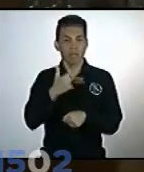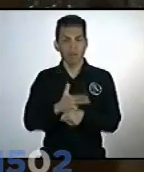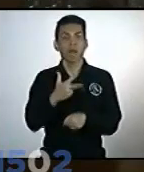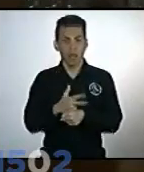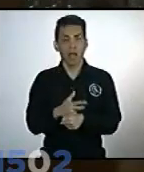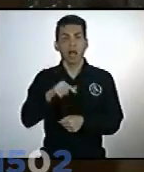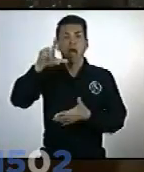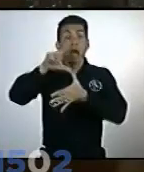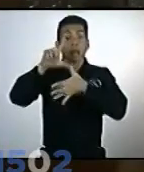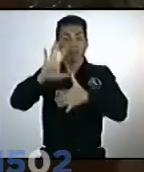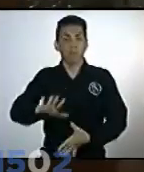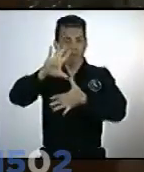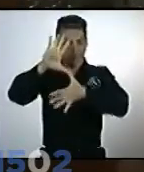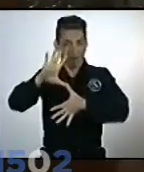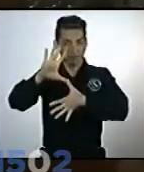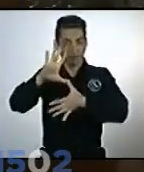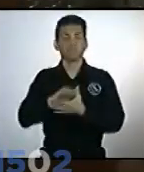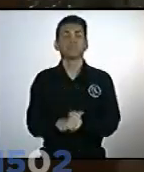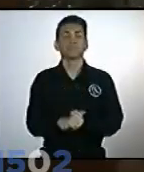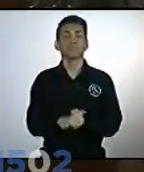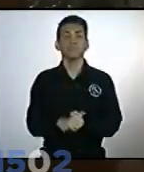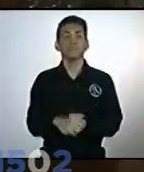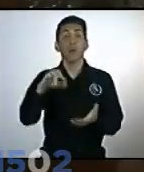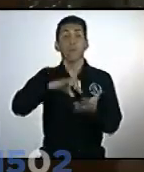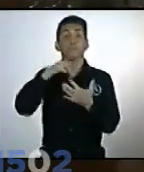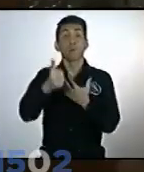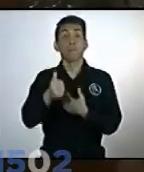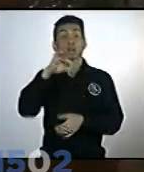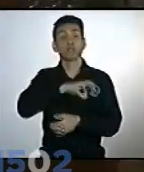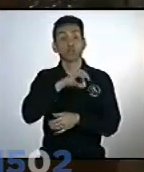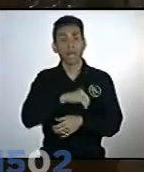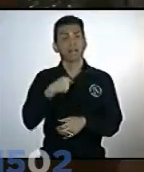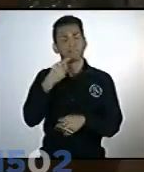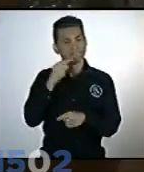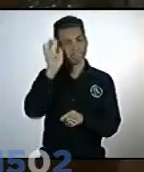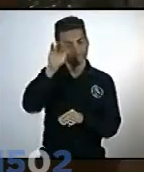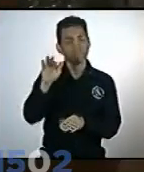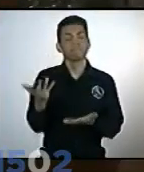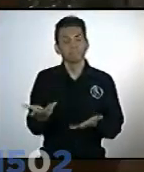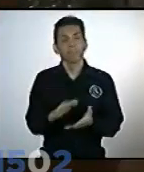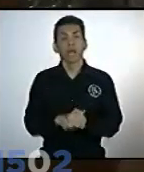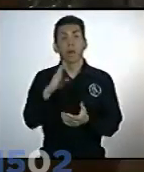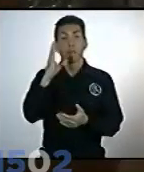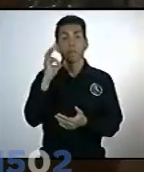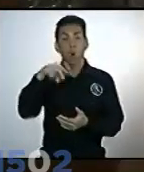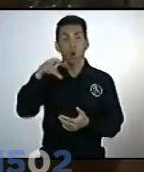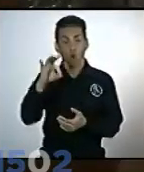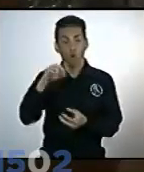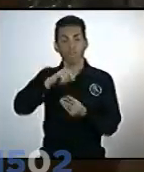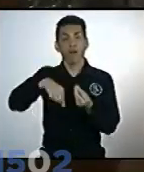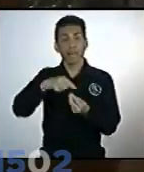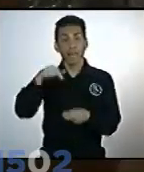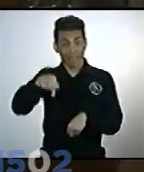área latinoamericana. En lo que respecta a los programas sociales, quiero indicarles que el Bono Familia a estas horas